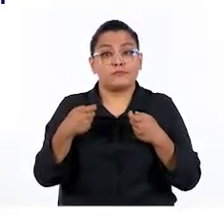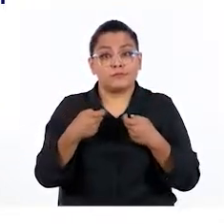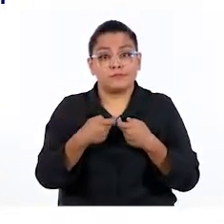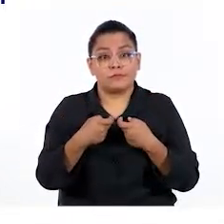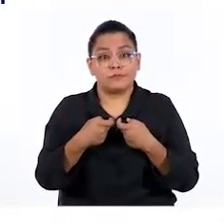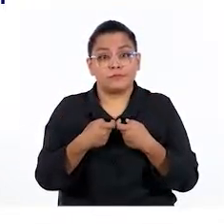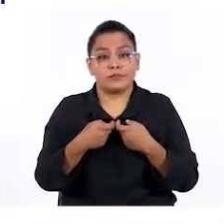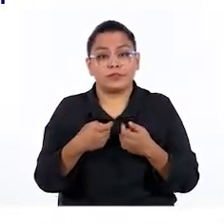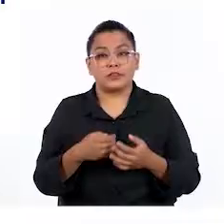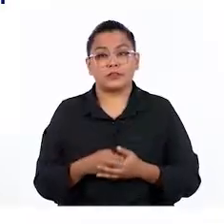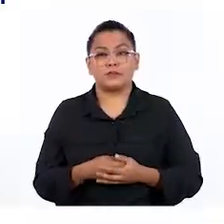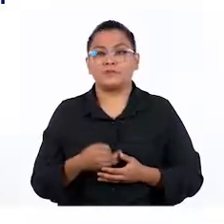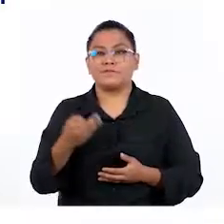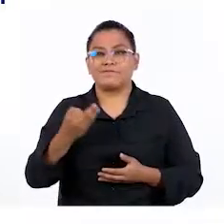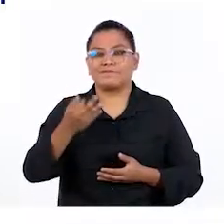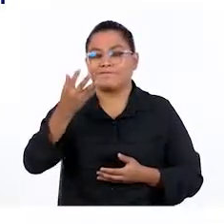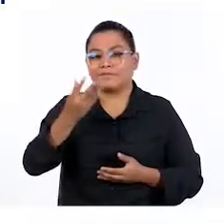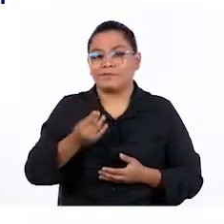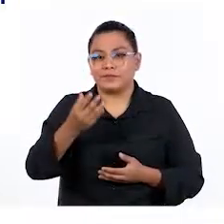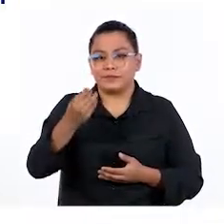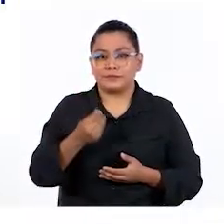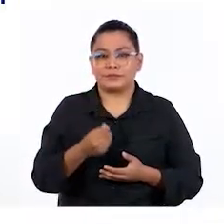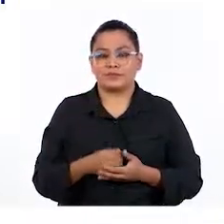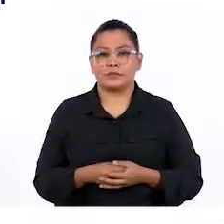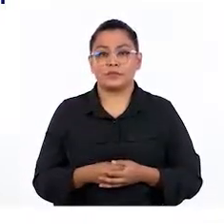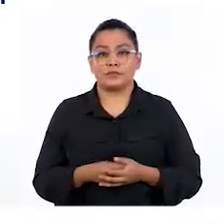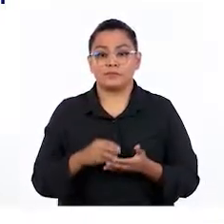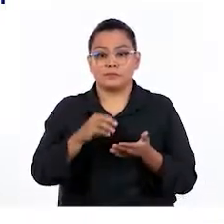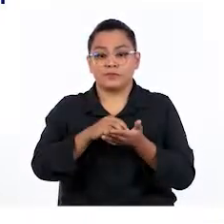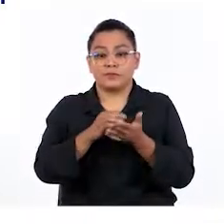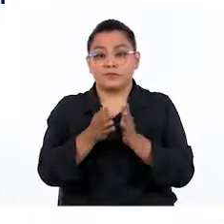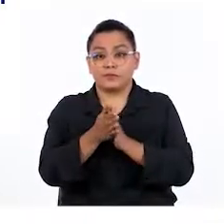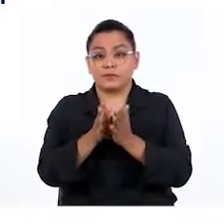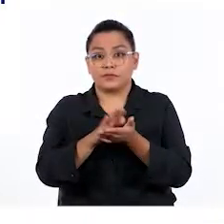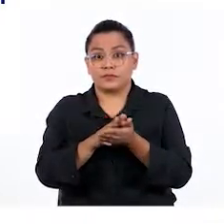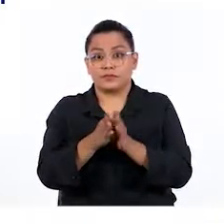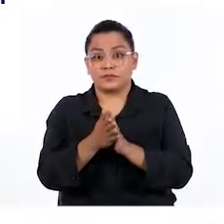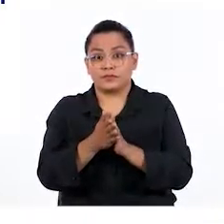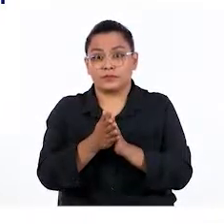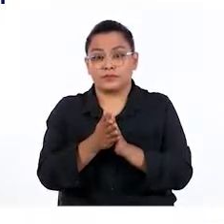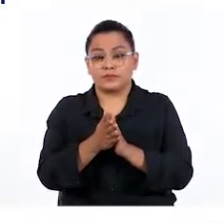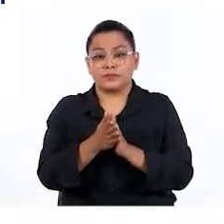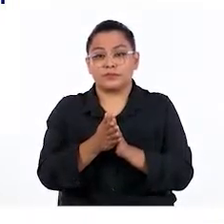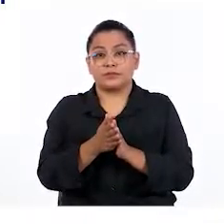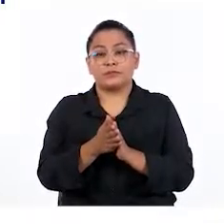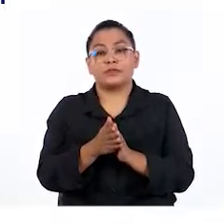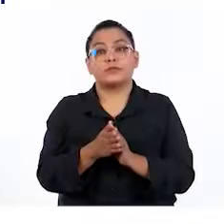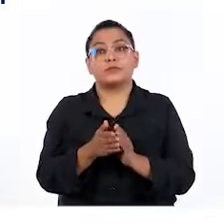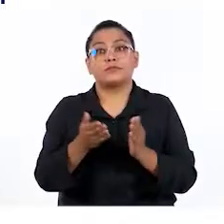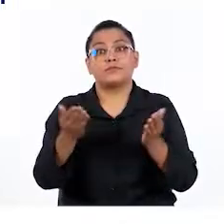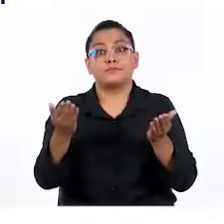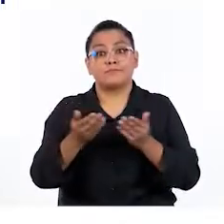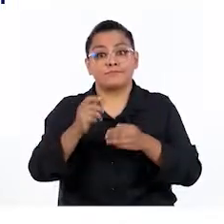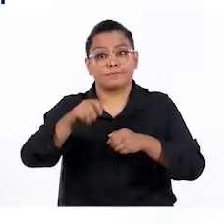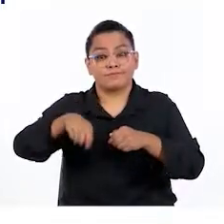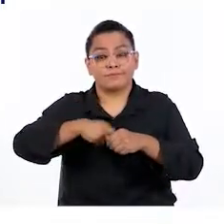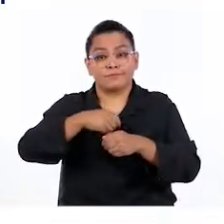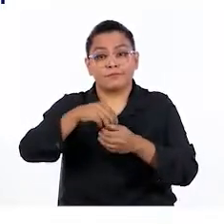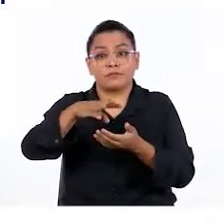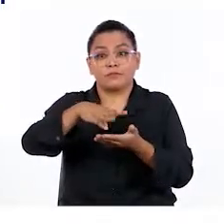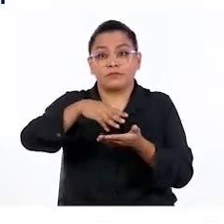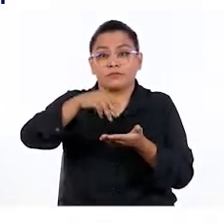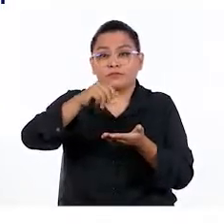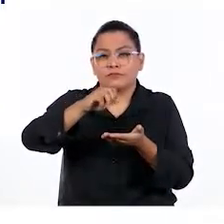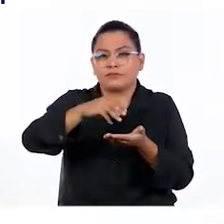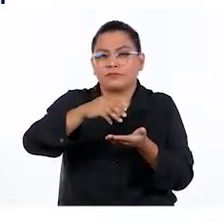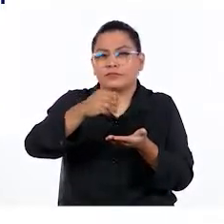que requerimos para nuestro día a día? Las pupusas están elaboradas en base a la harina. ¿Esta harina